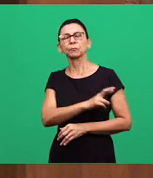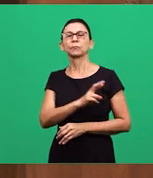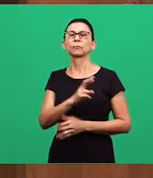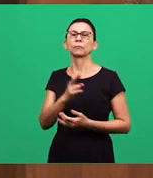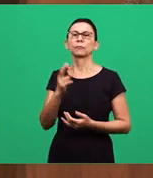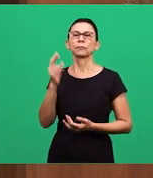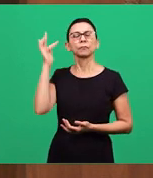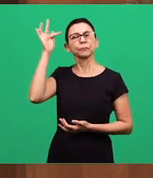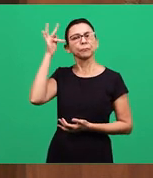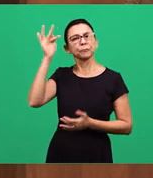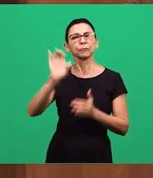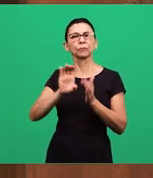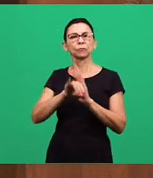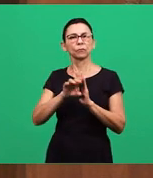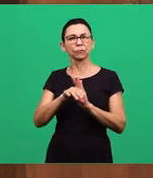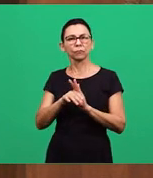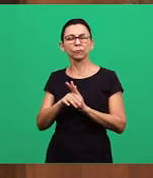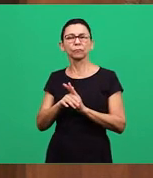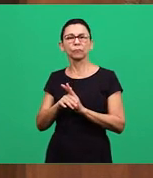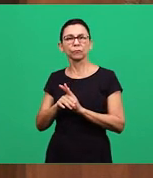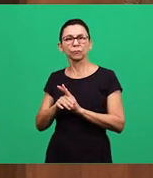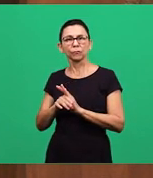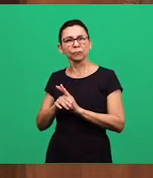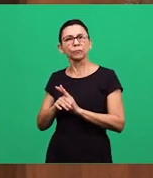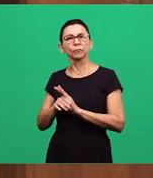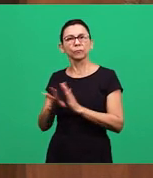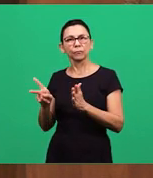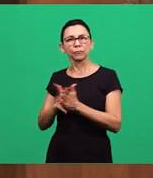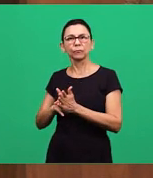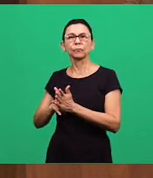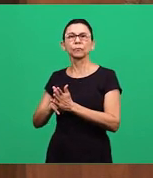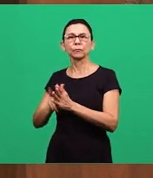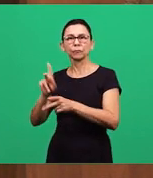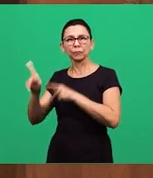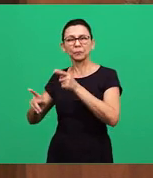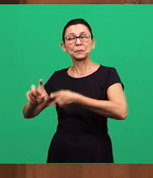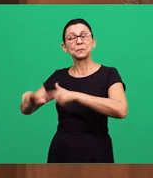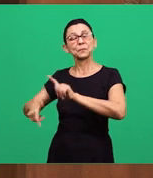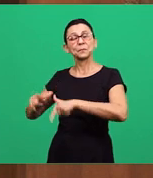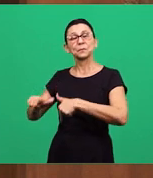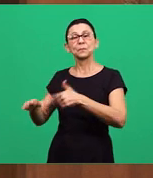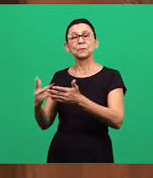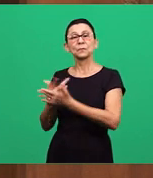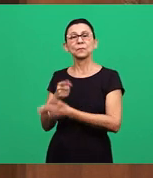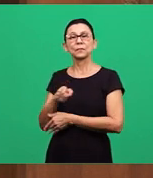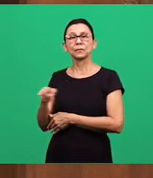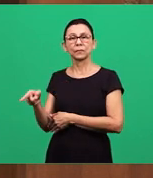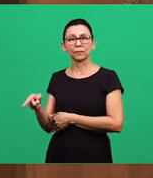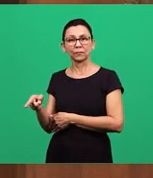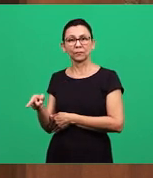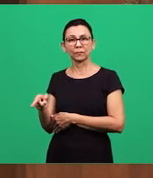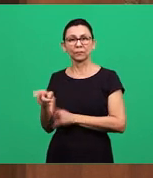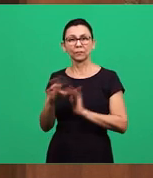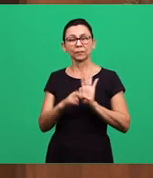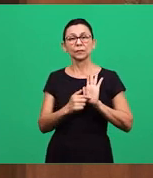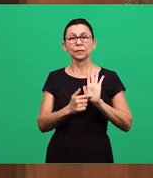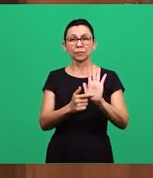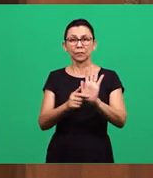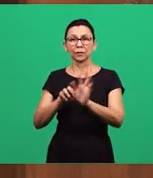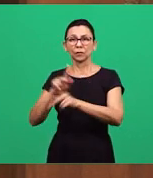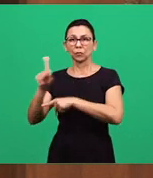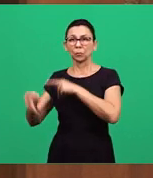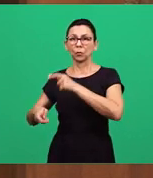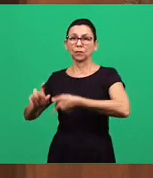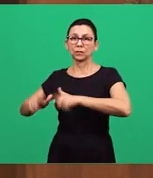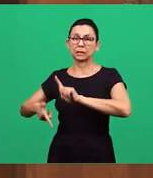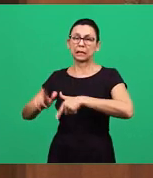sus conceptos filosóficos, en virtud de aquel momento. ¿Qué es lo que pasó? Israel dormía. Como dice el texto,